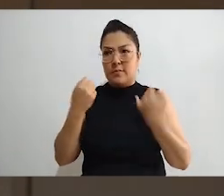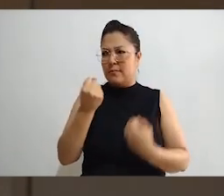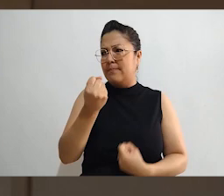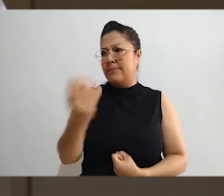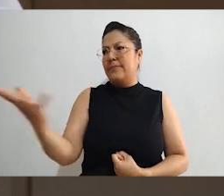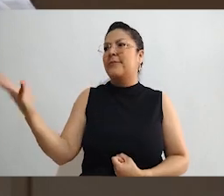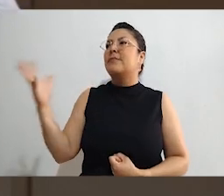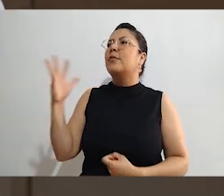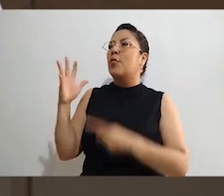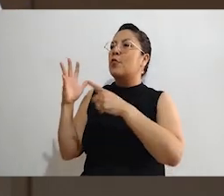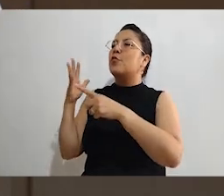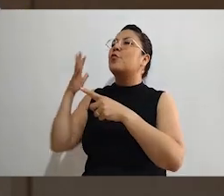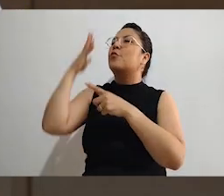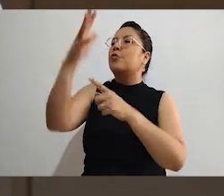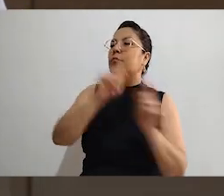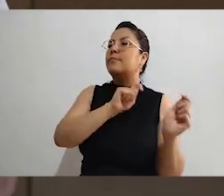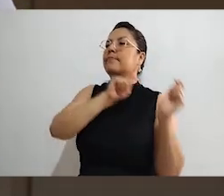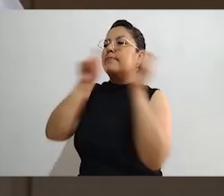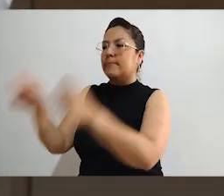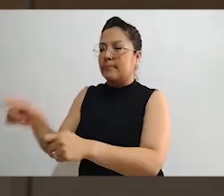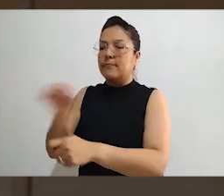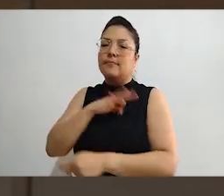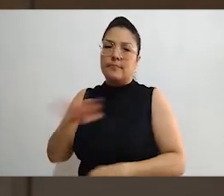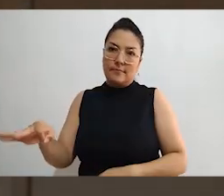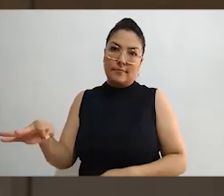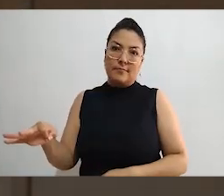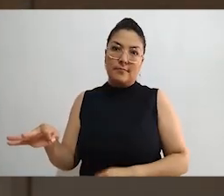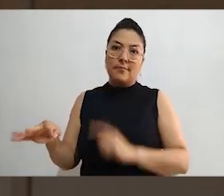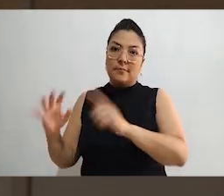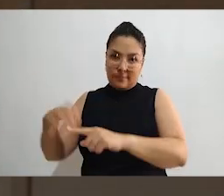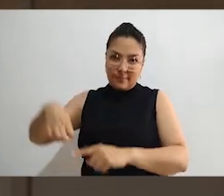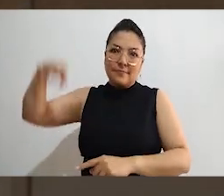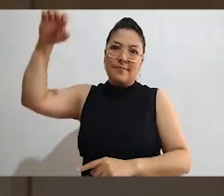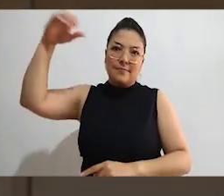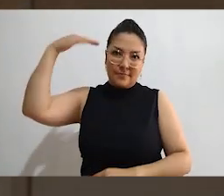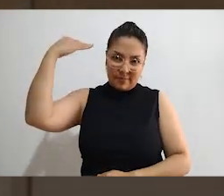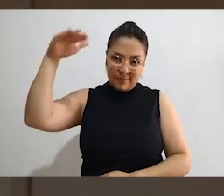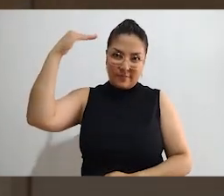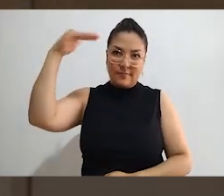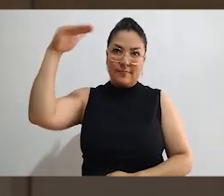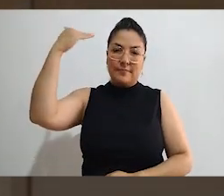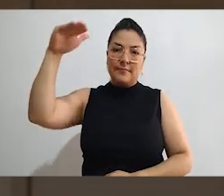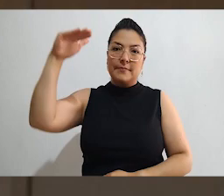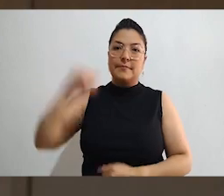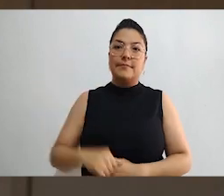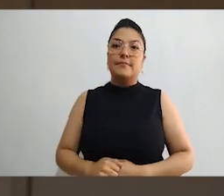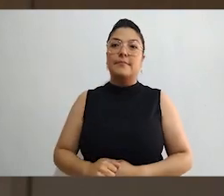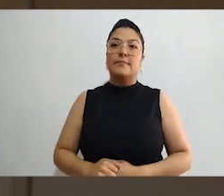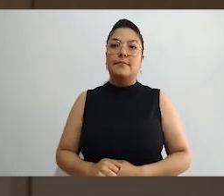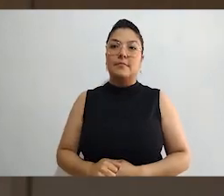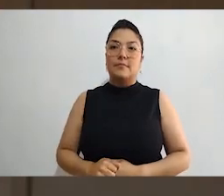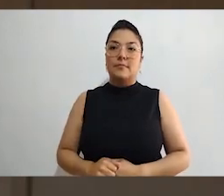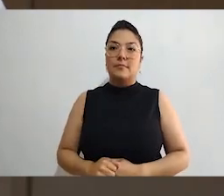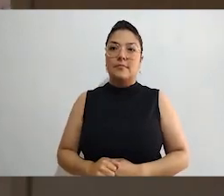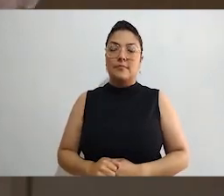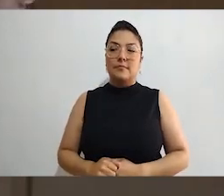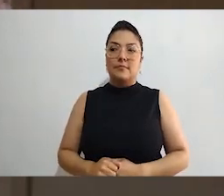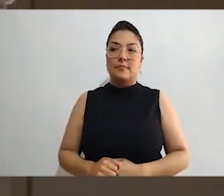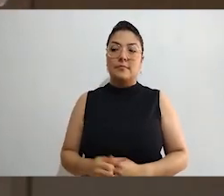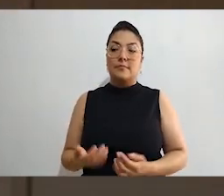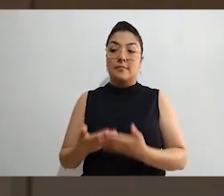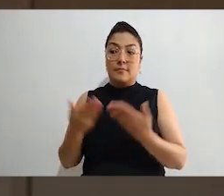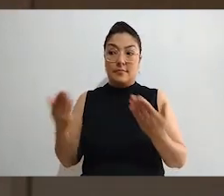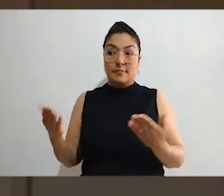que estamos construyendo entre todos. Y luego a ellos les tocará, ya de adultos, hacer que las infancias de